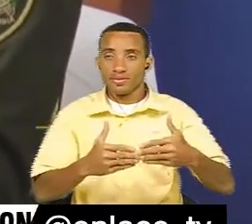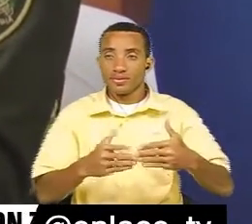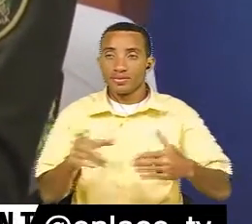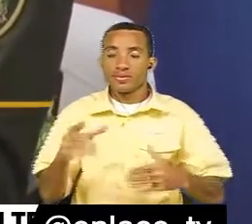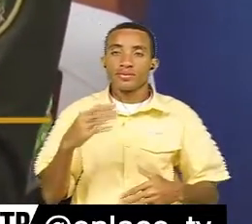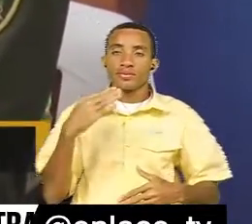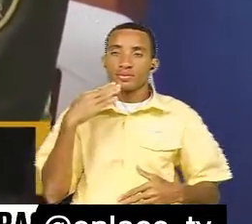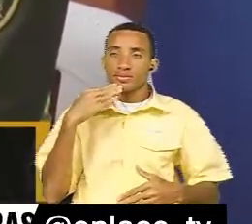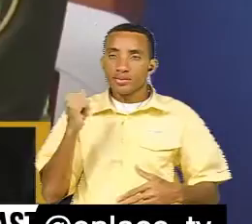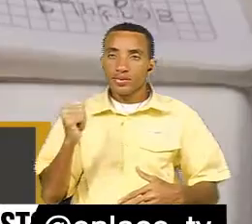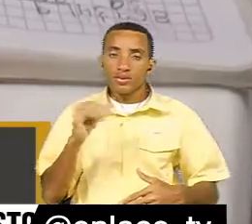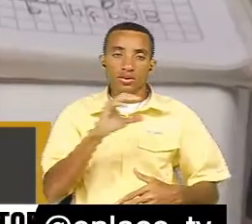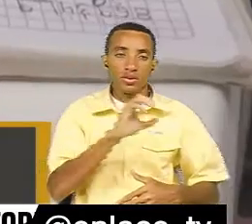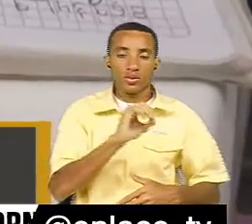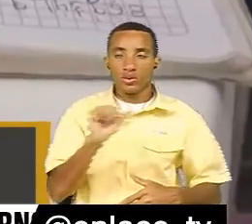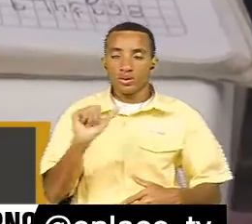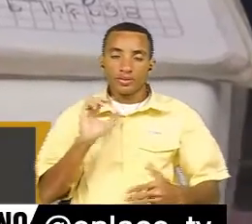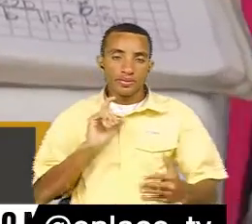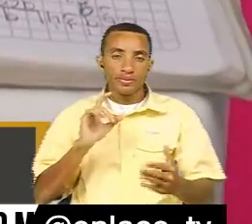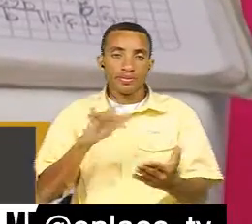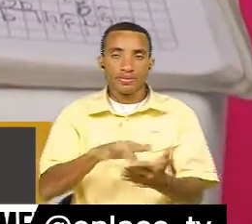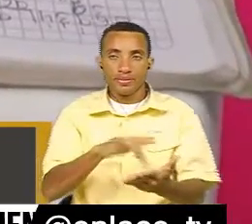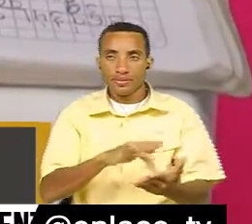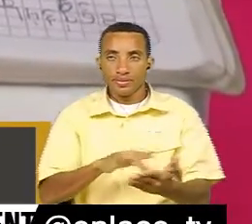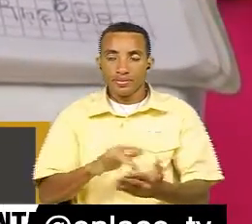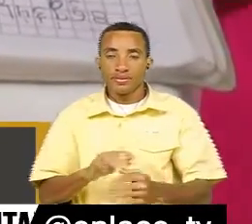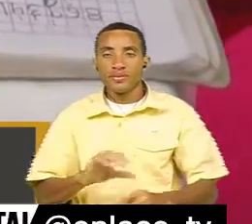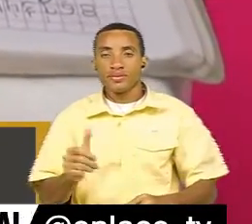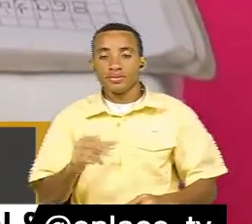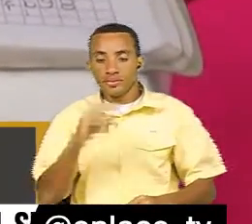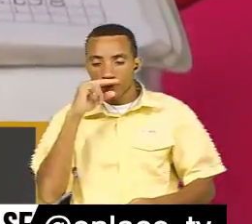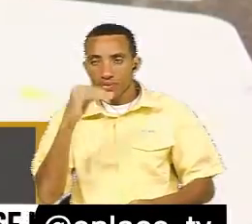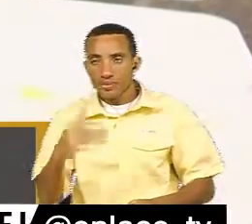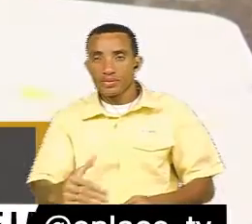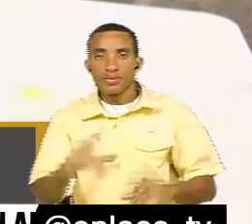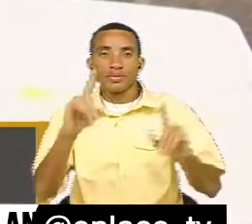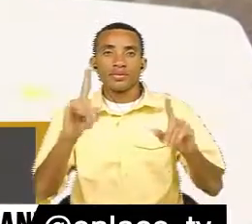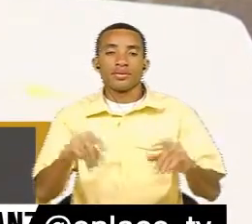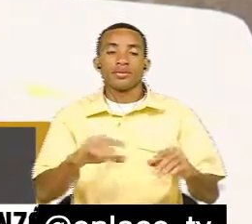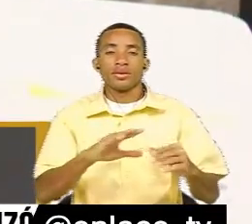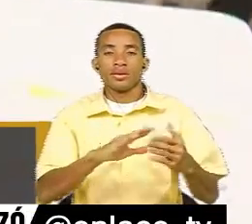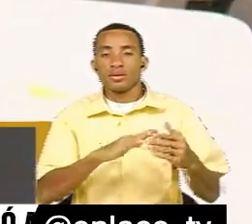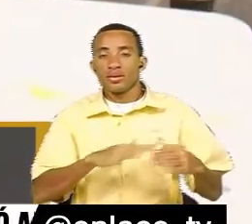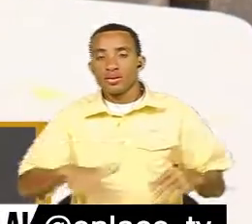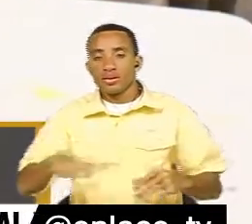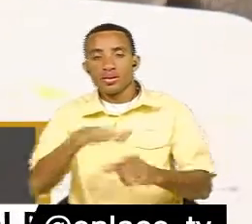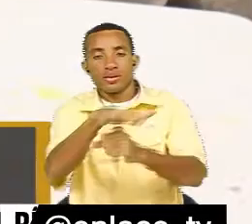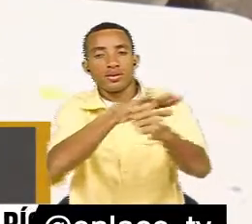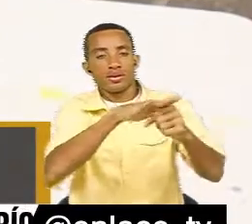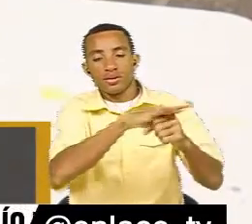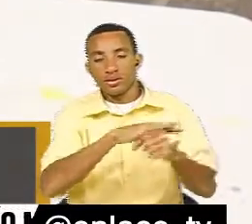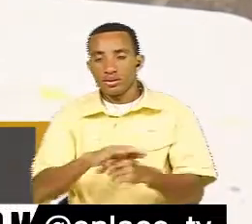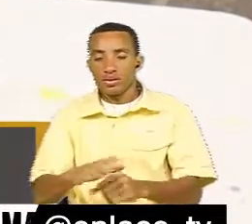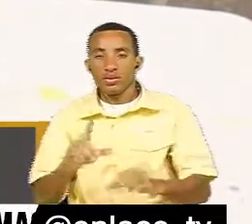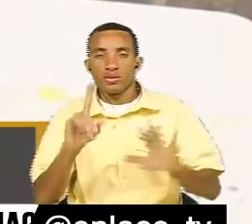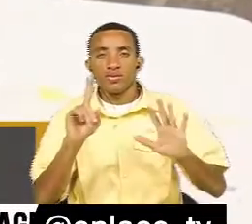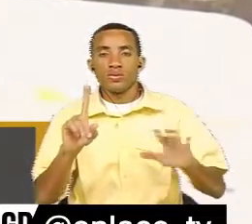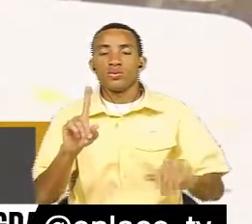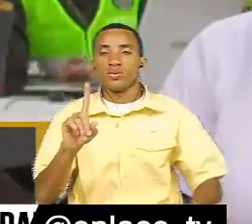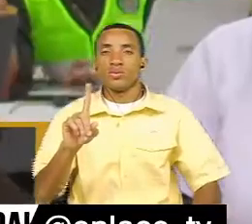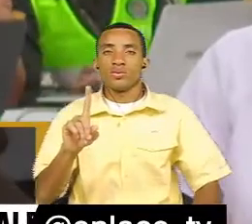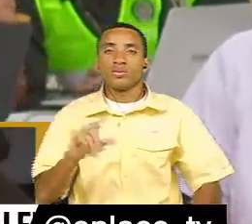se vincularon al acercamiento entre los uniformados y los más pequeños de ese sector de la Comuna 1. Es un evento que se está desarrollando